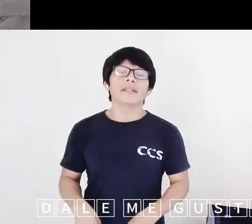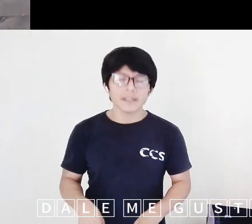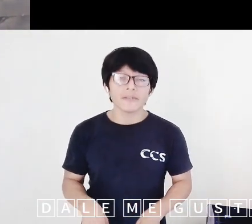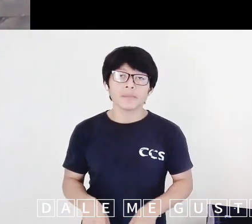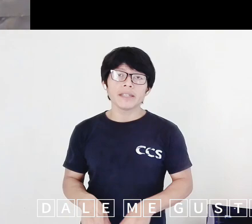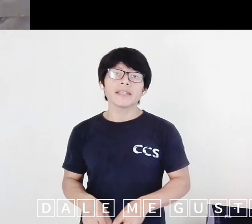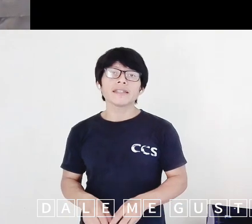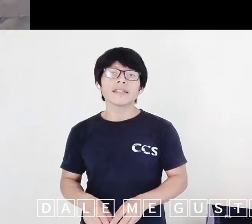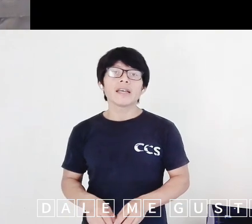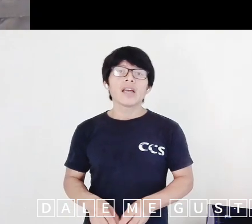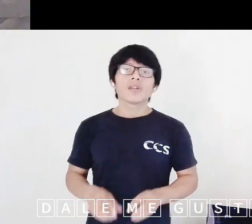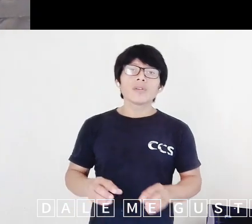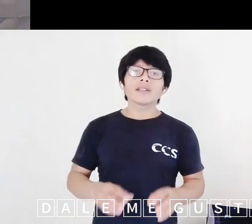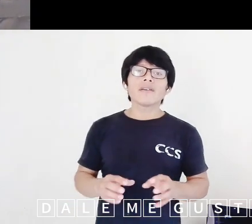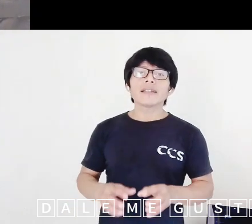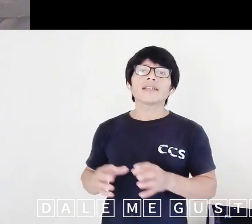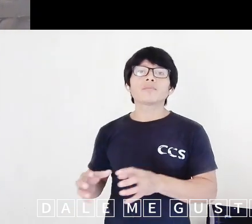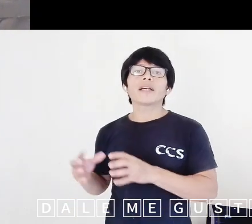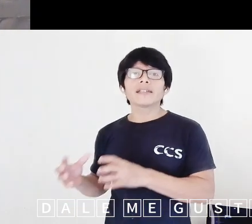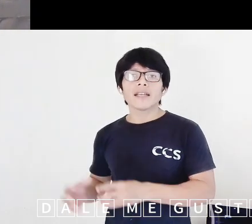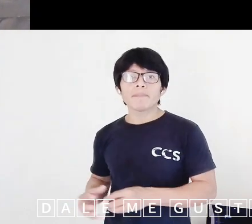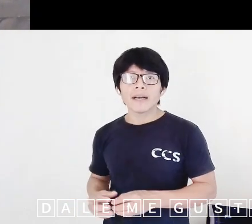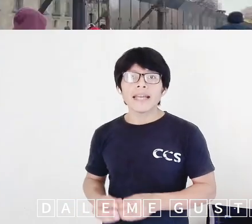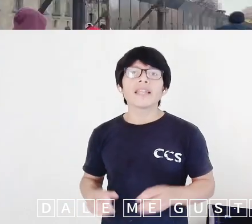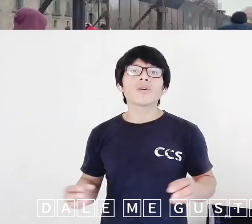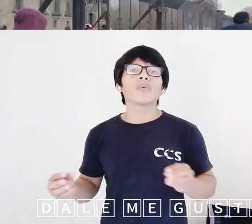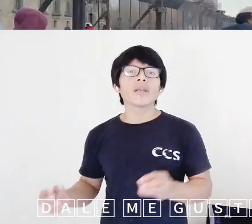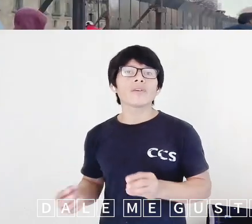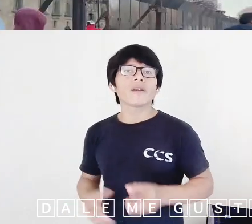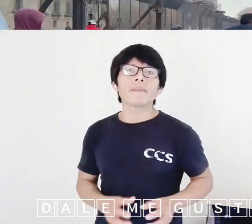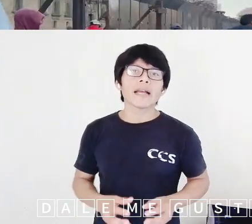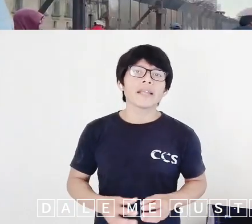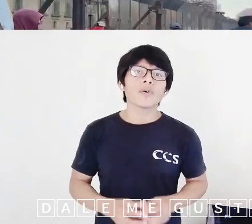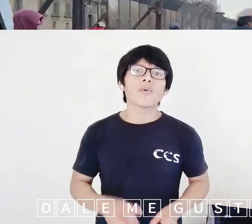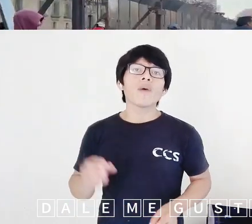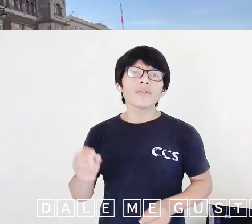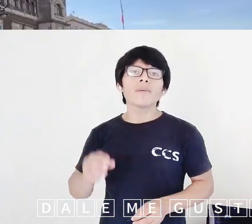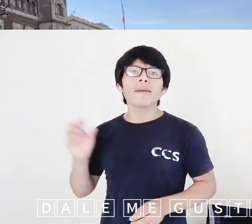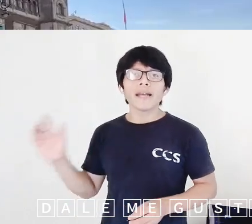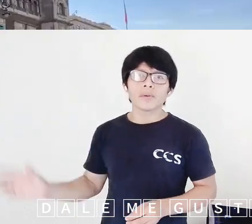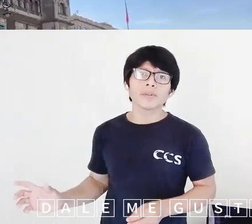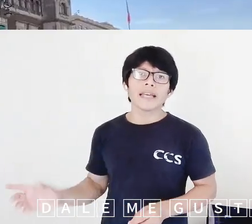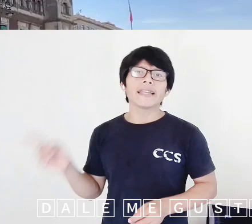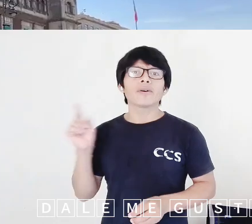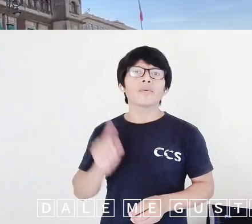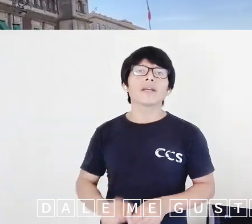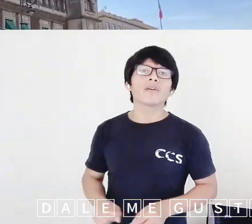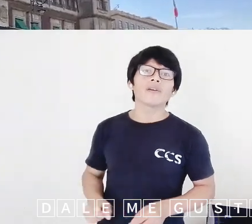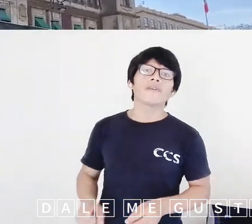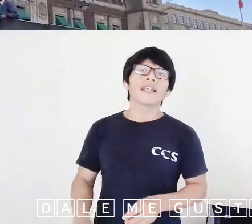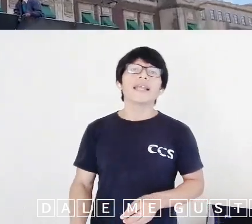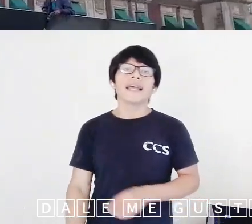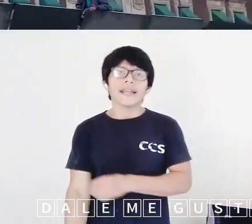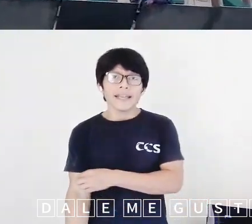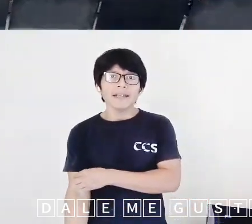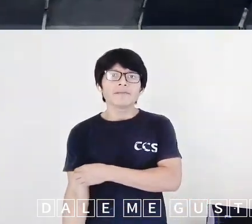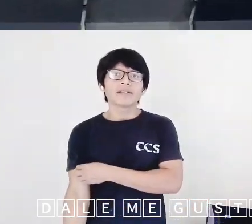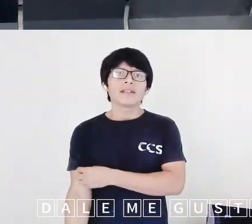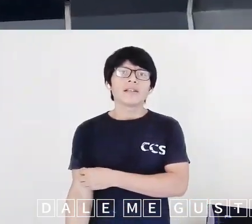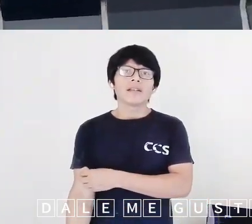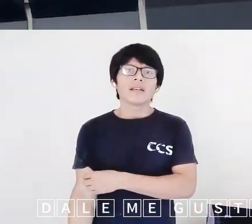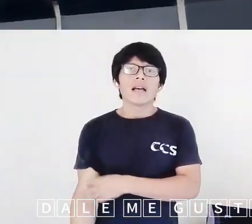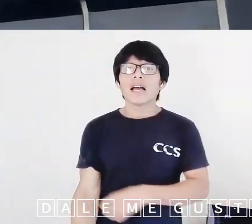creen feministas, ¿dónde estaban estas mujeres del PAN? En el gobierno de Felipe Calderón, cuando en Veracruz, en el gobierno de Fidel